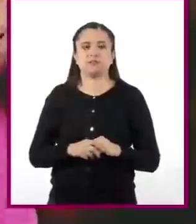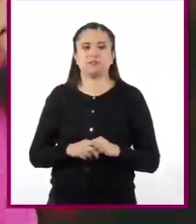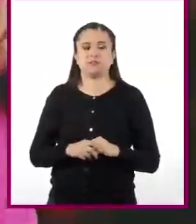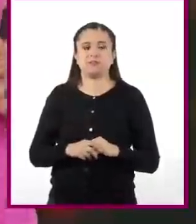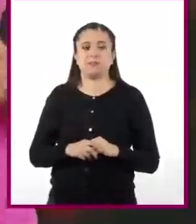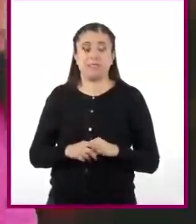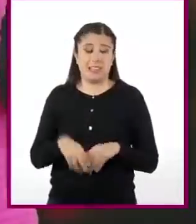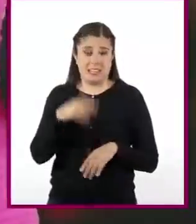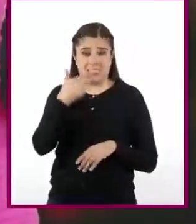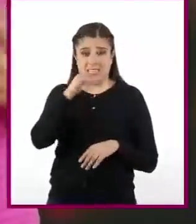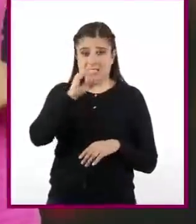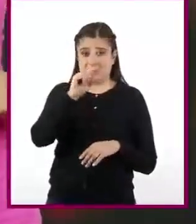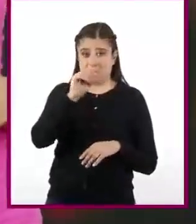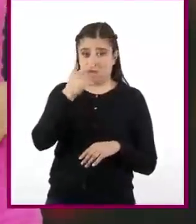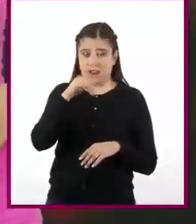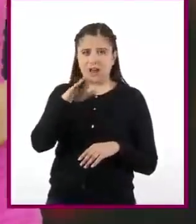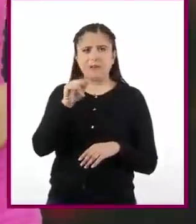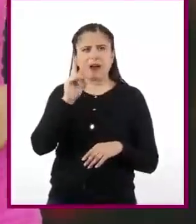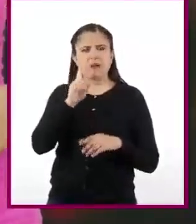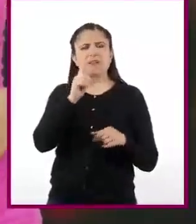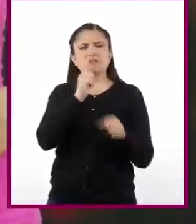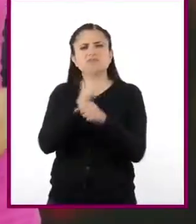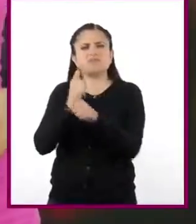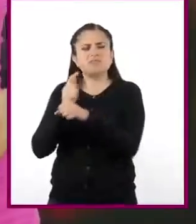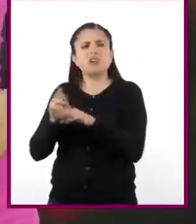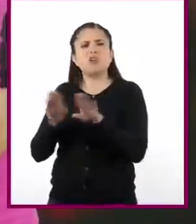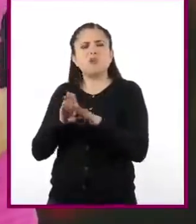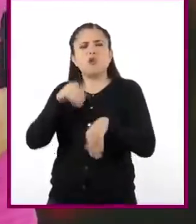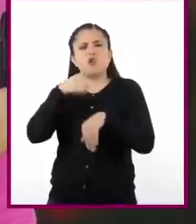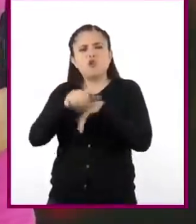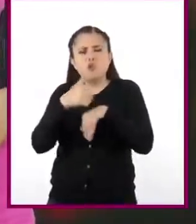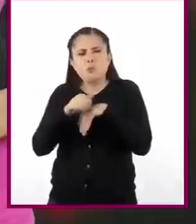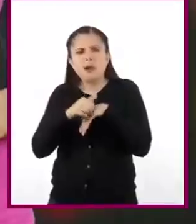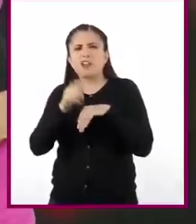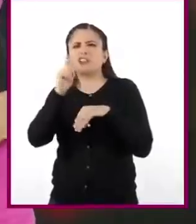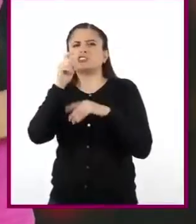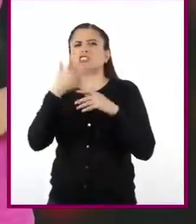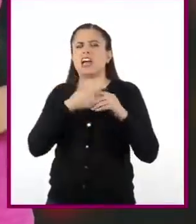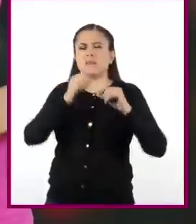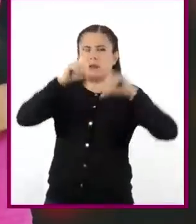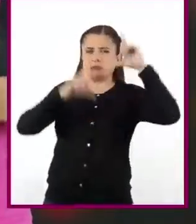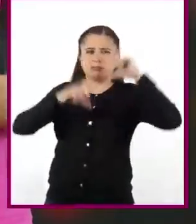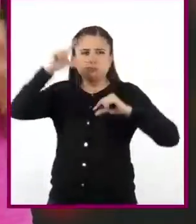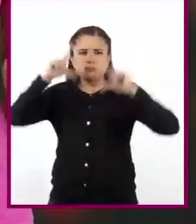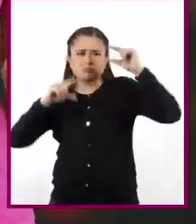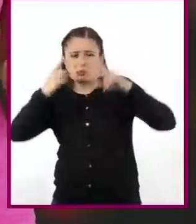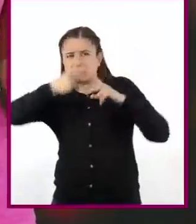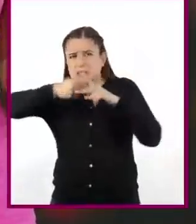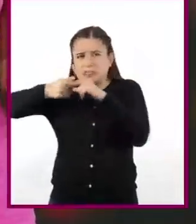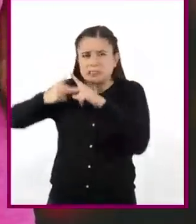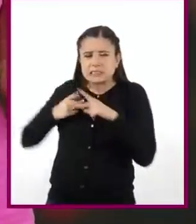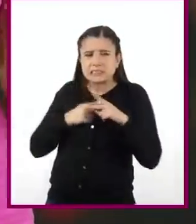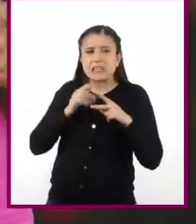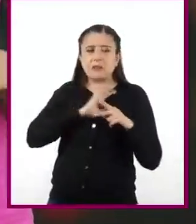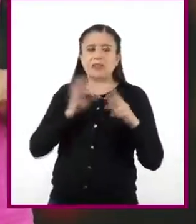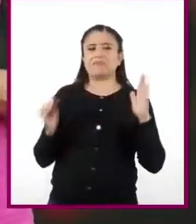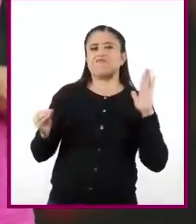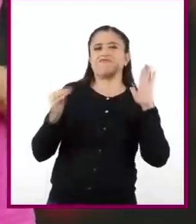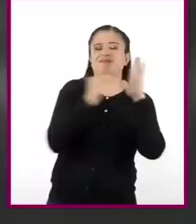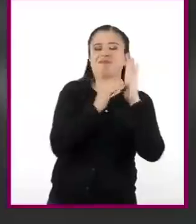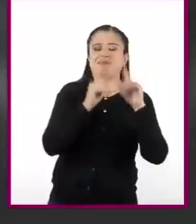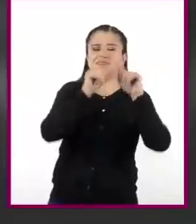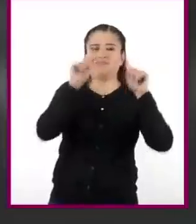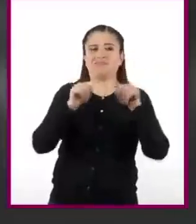Un histograma nos permite ver tendencias, distribuciones y comportamientos con mayor facilidad que en una tabla de